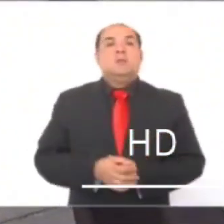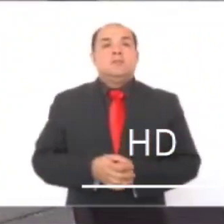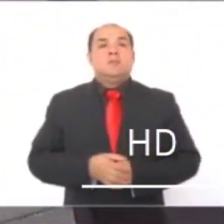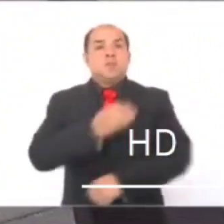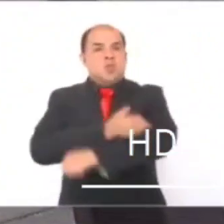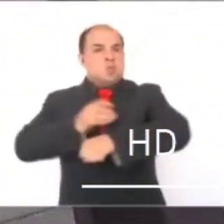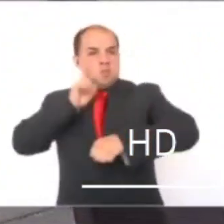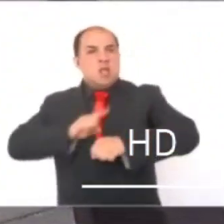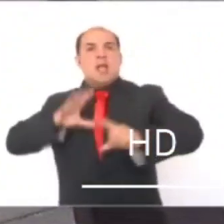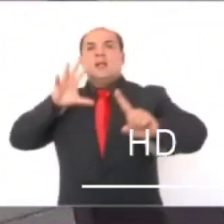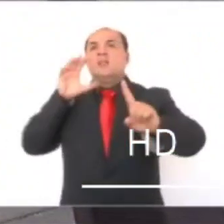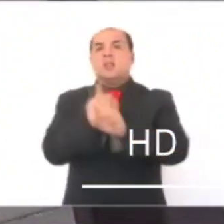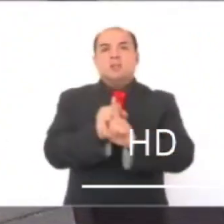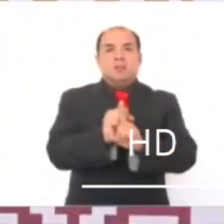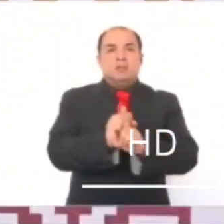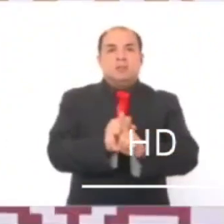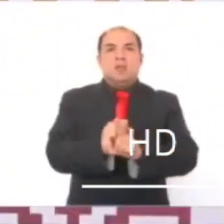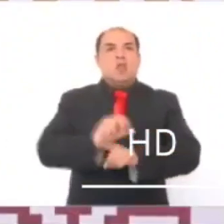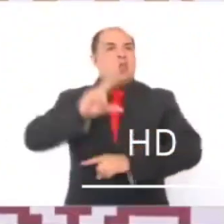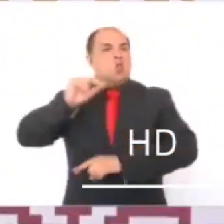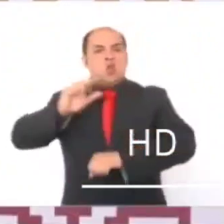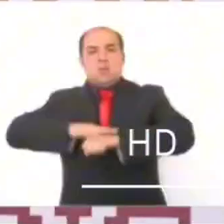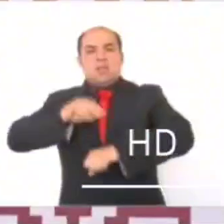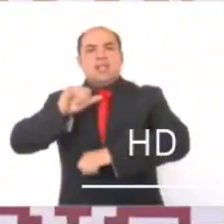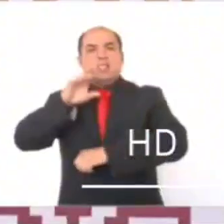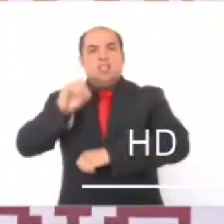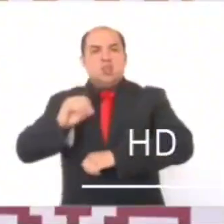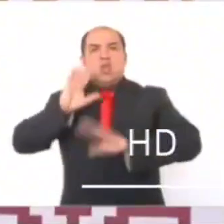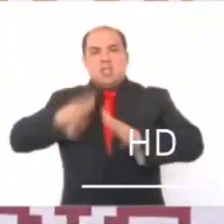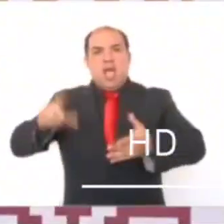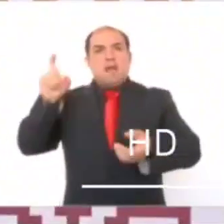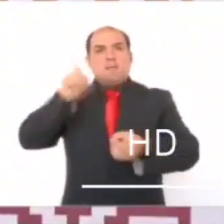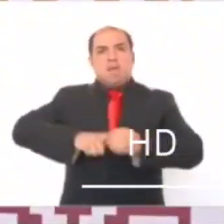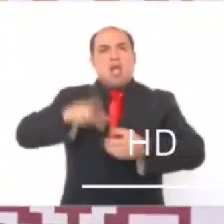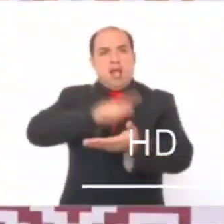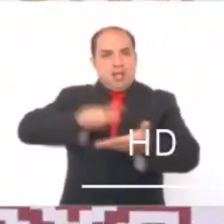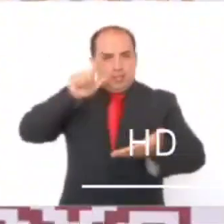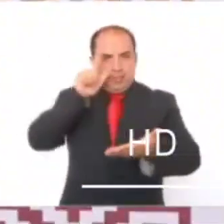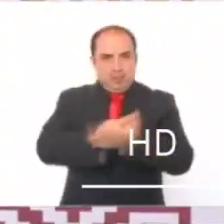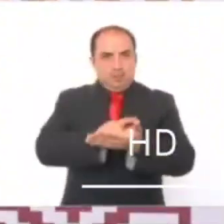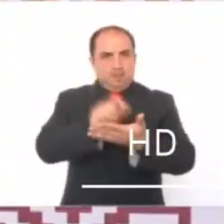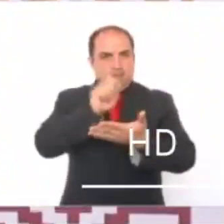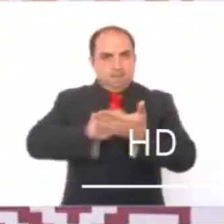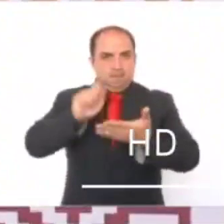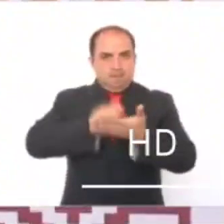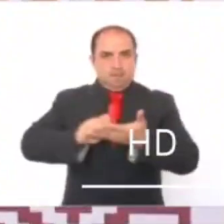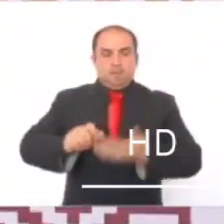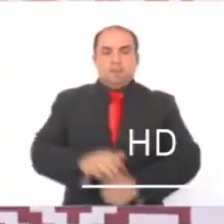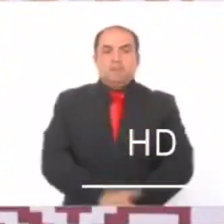lo logramos. No más ácido, ya es ley.